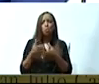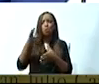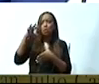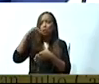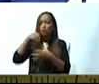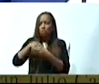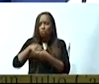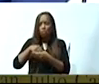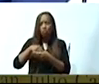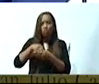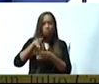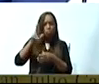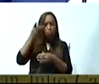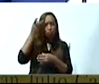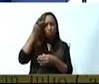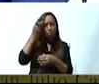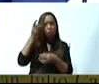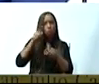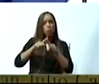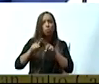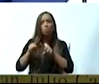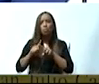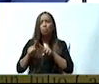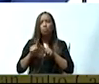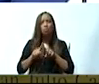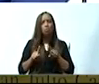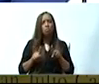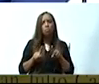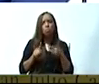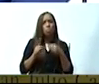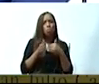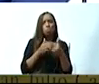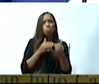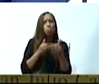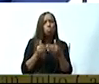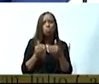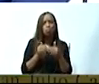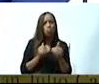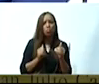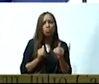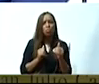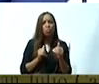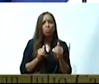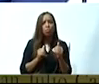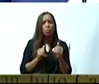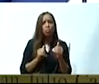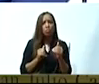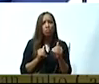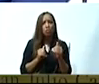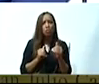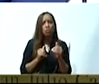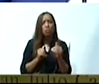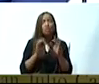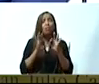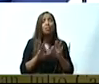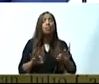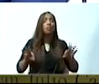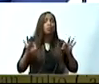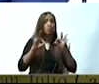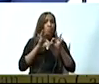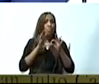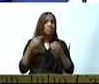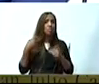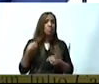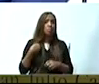aquí, para medir siempre nuestros pasos y nuestras expresiones al momento de fijar una postura,